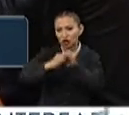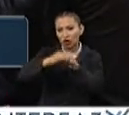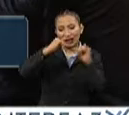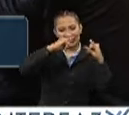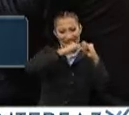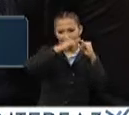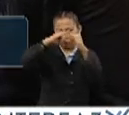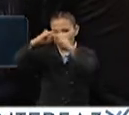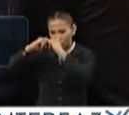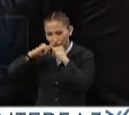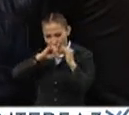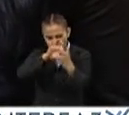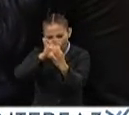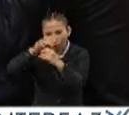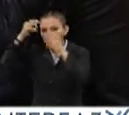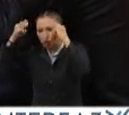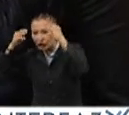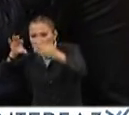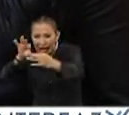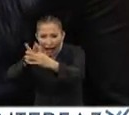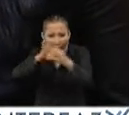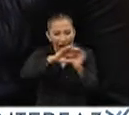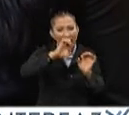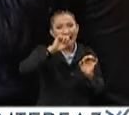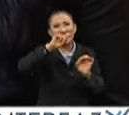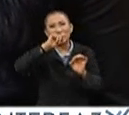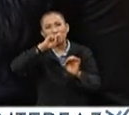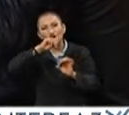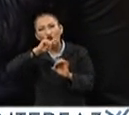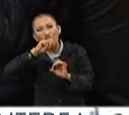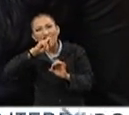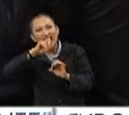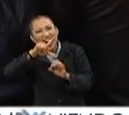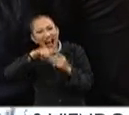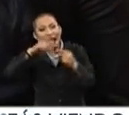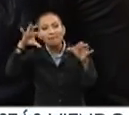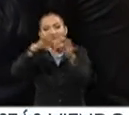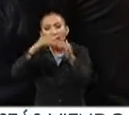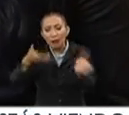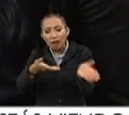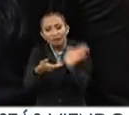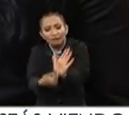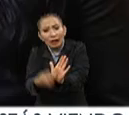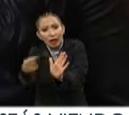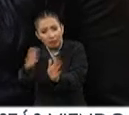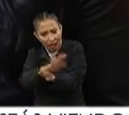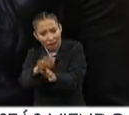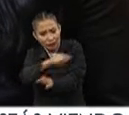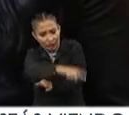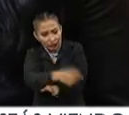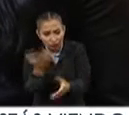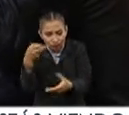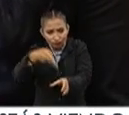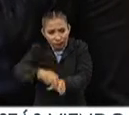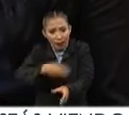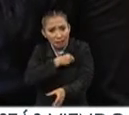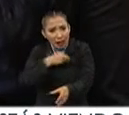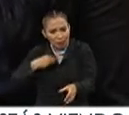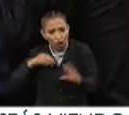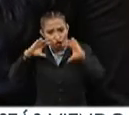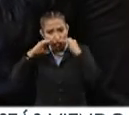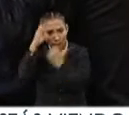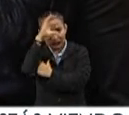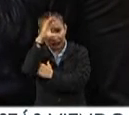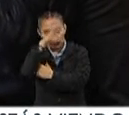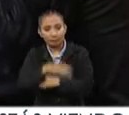entre instituciones, entre museos, entre editoriales y demás, pues para ofrecerles justamente un beneficio al ser parte y ser miembros de este